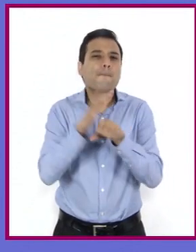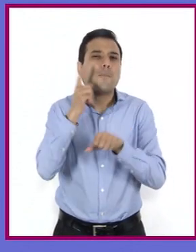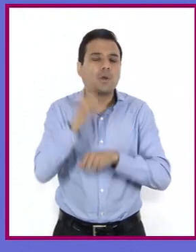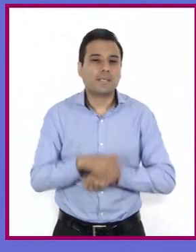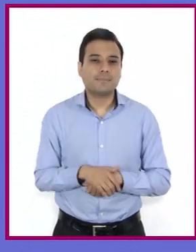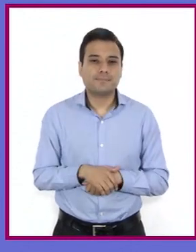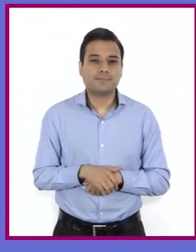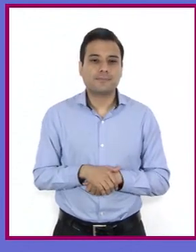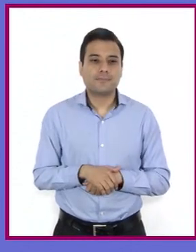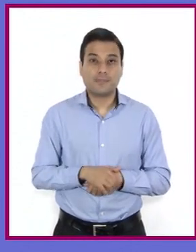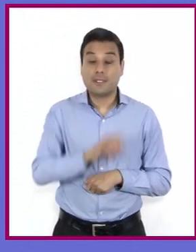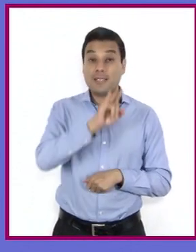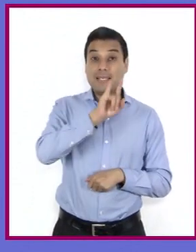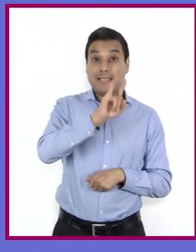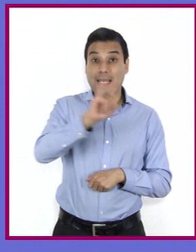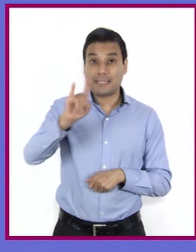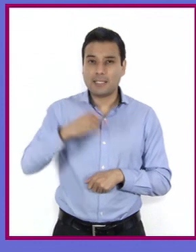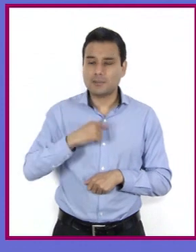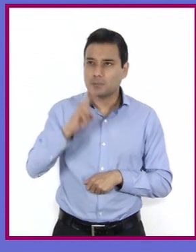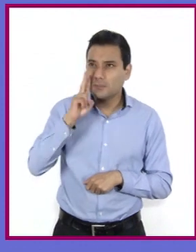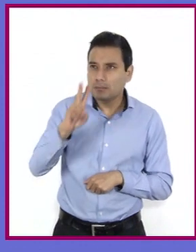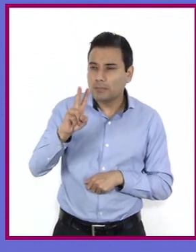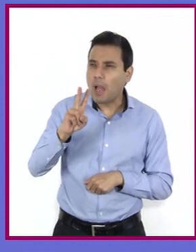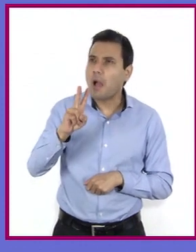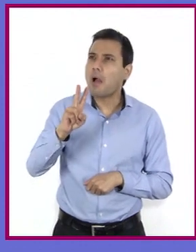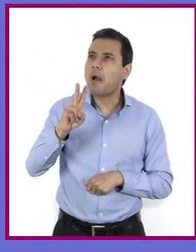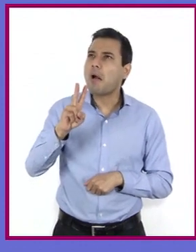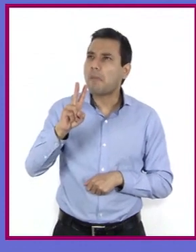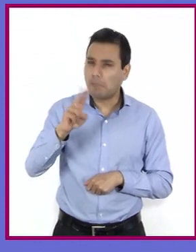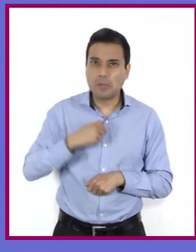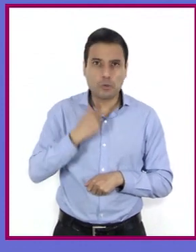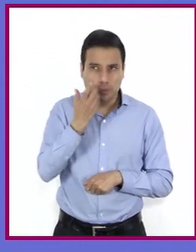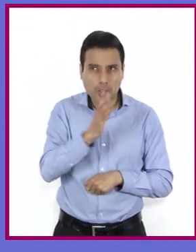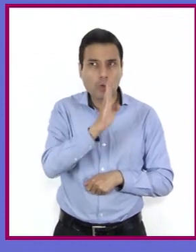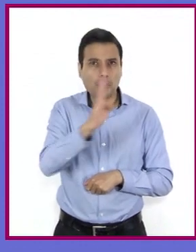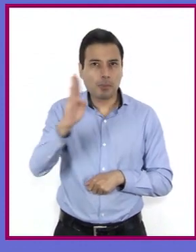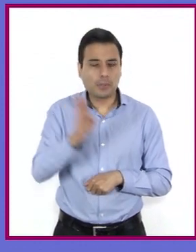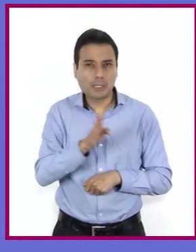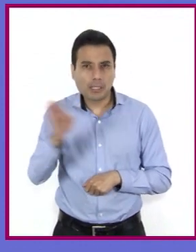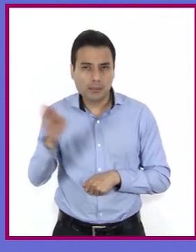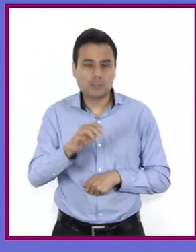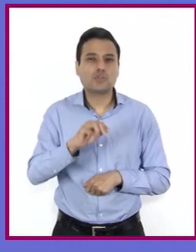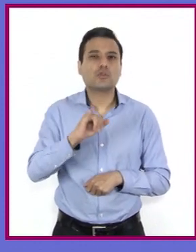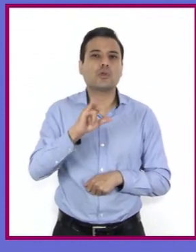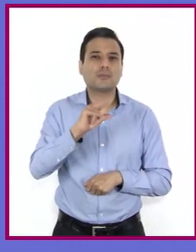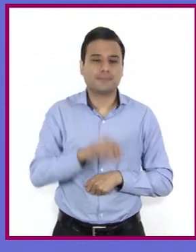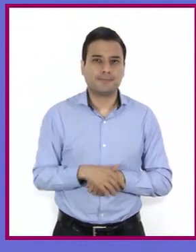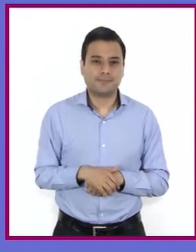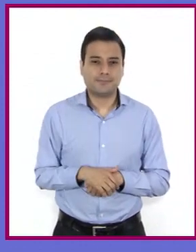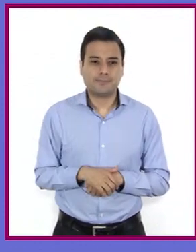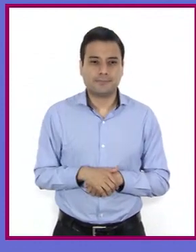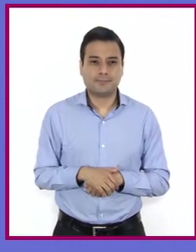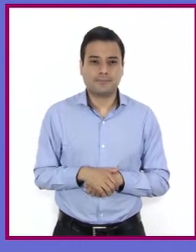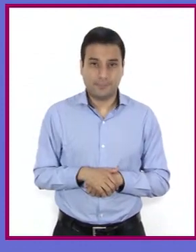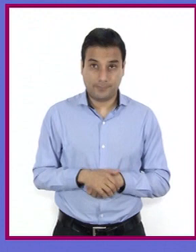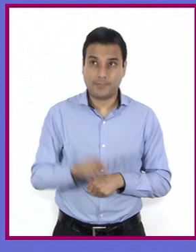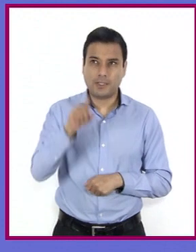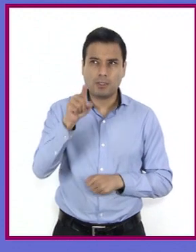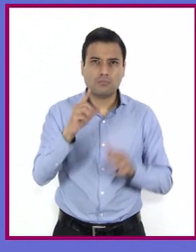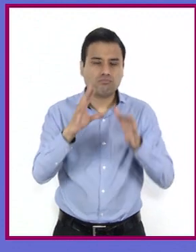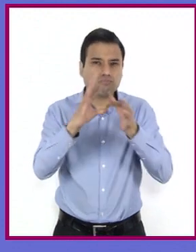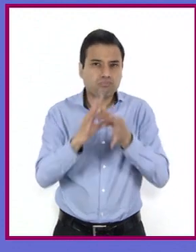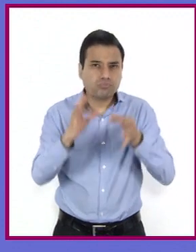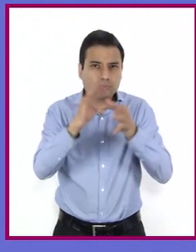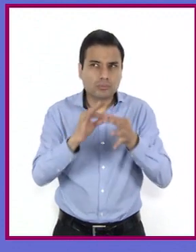la campaña te han inspirado o creado curiosidad para ir a la biblioteca? ¿Te parece efectivo el mensaje de la